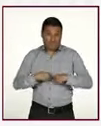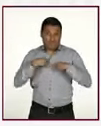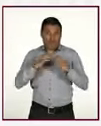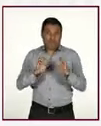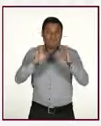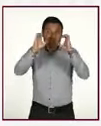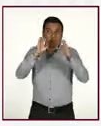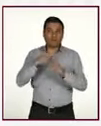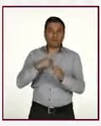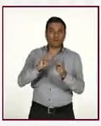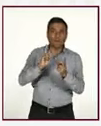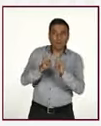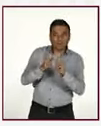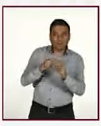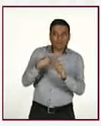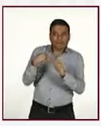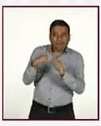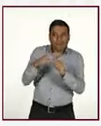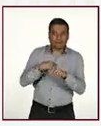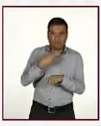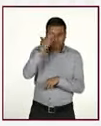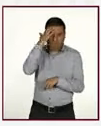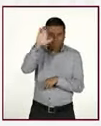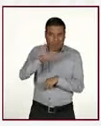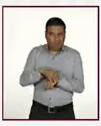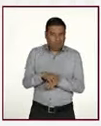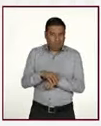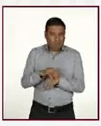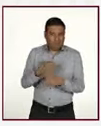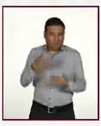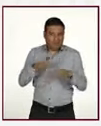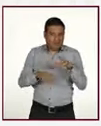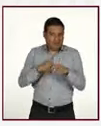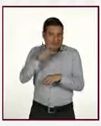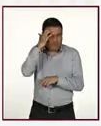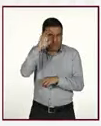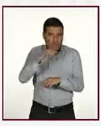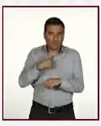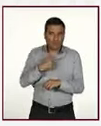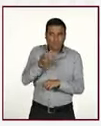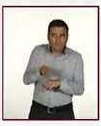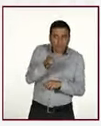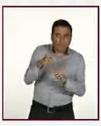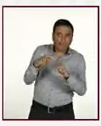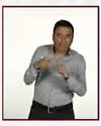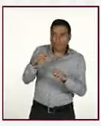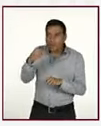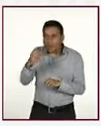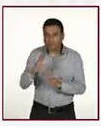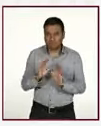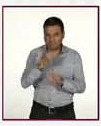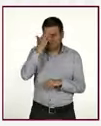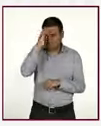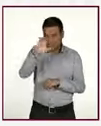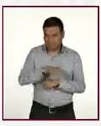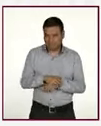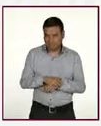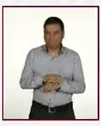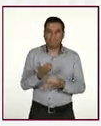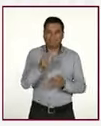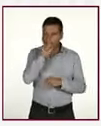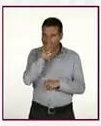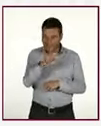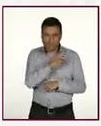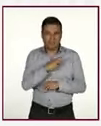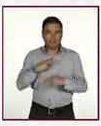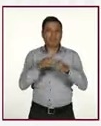quién es nuestra vecina, si quién es nuestro vecino, ni los conocemos, ni les preguntamos, ni nada, ¿no? La conformación de grupos de